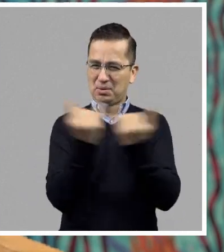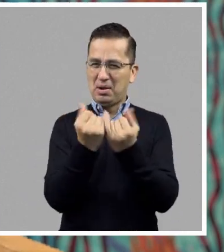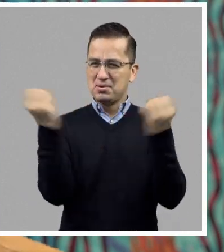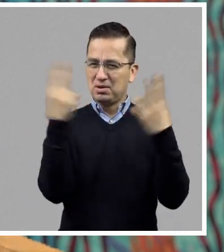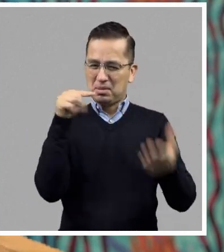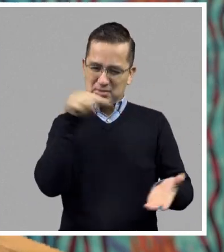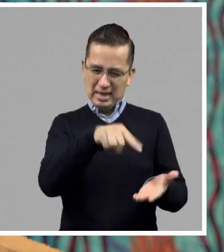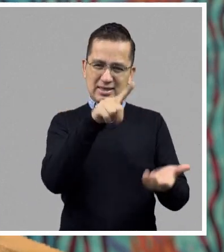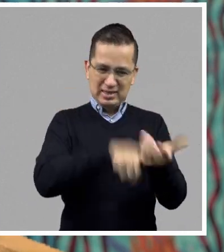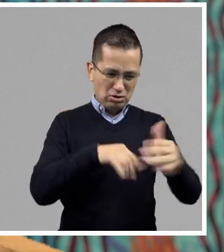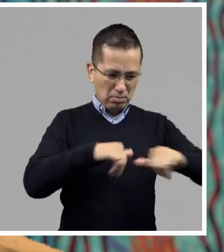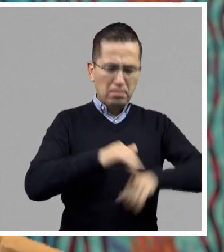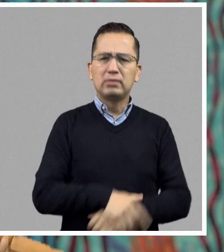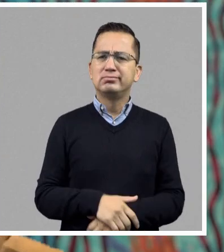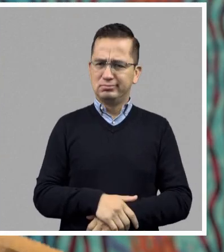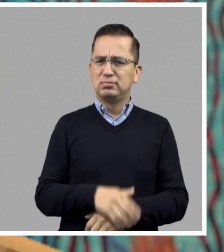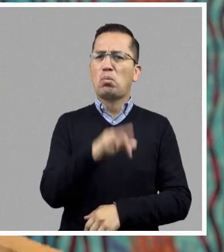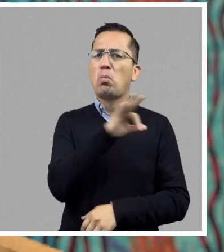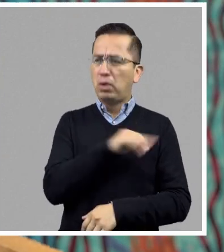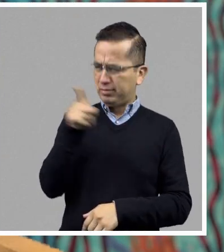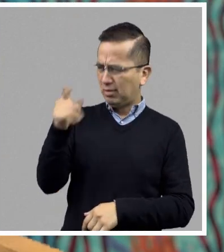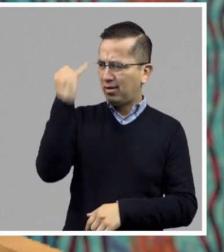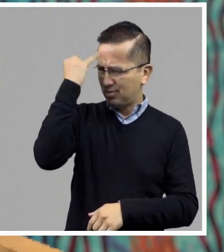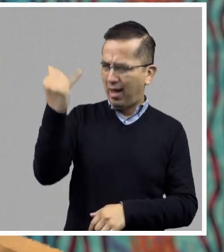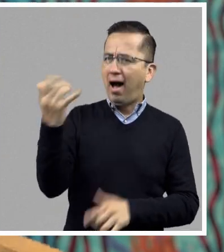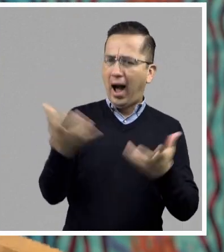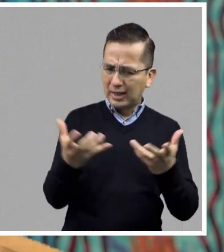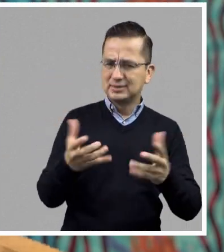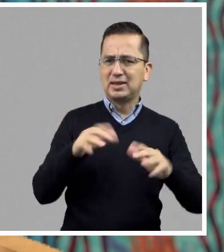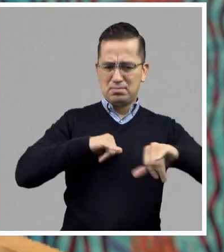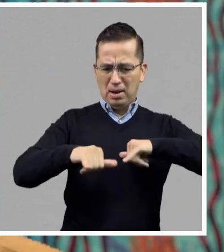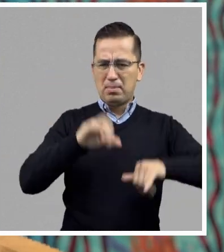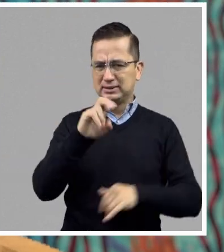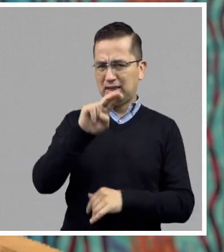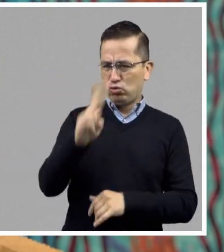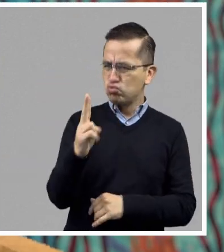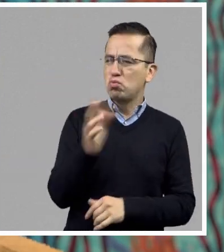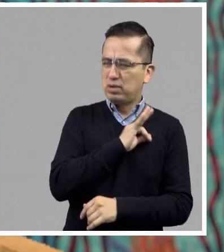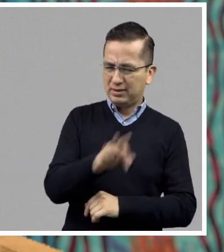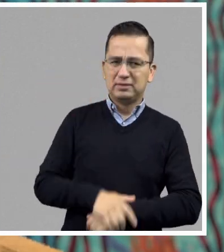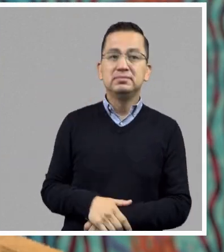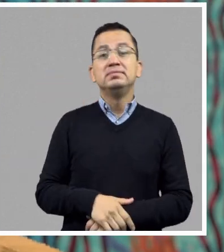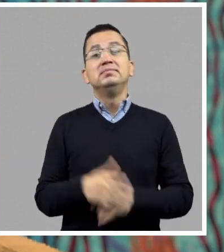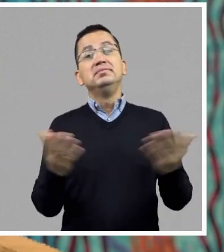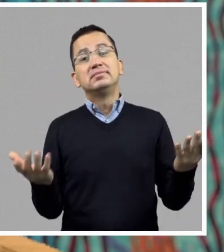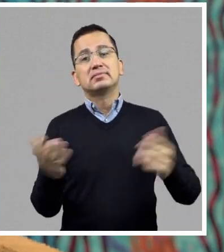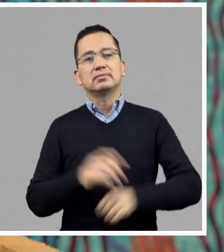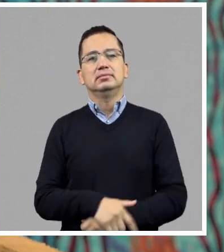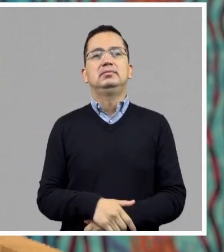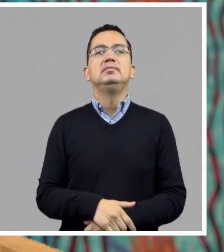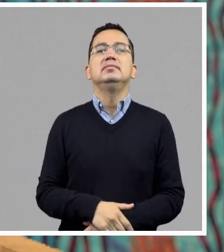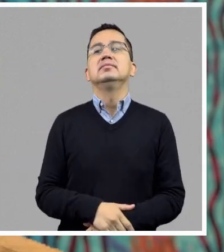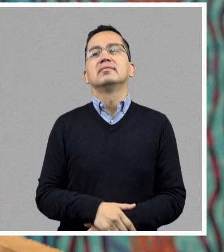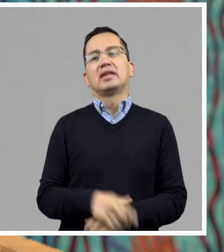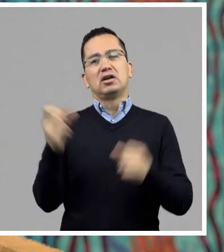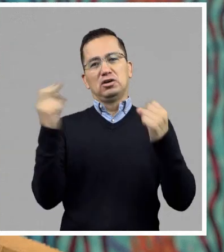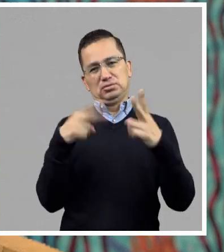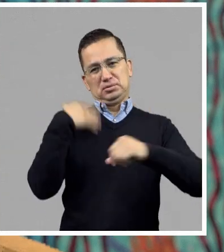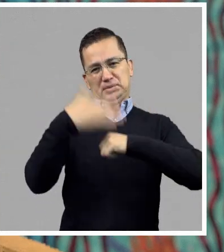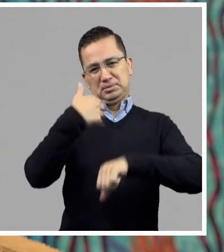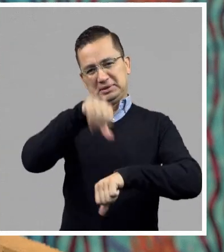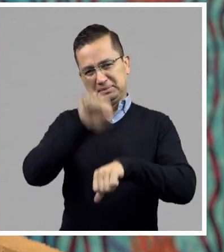también nos vemos en el mapa el dsu que dijiste una buena opción muchas actividades en el centro cultural vámonos en ese mapa